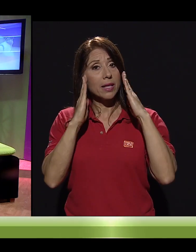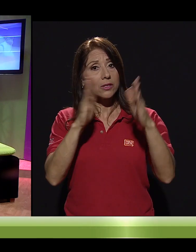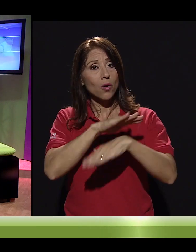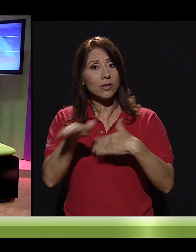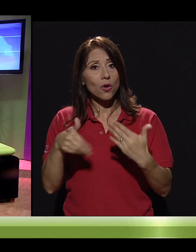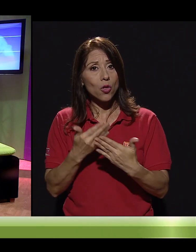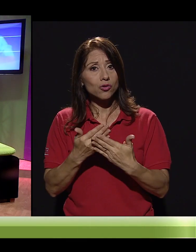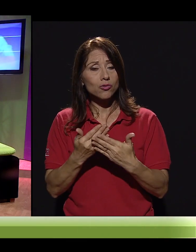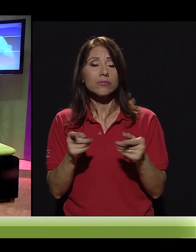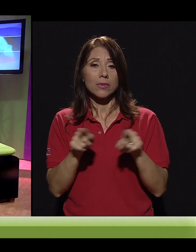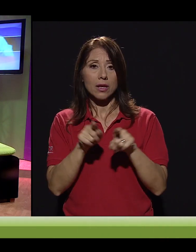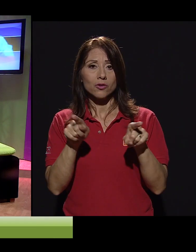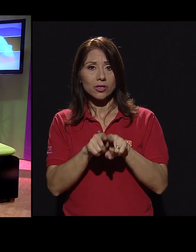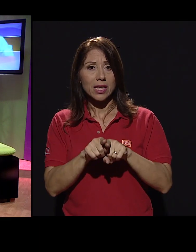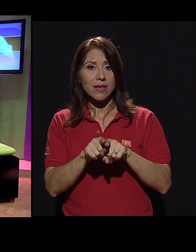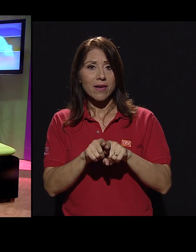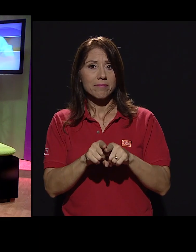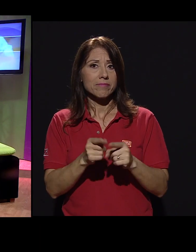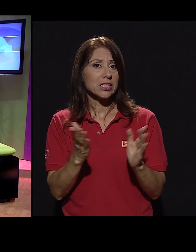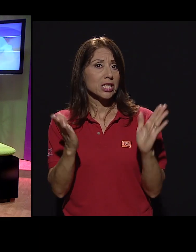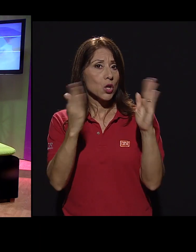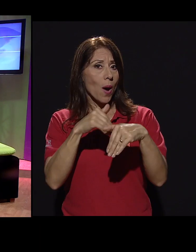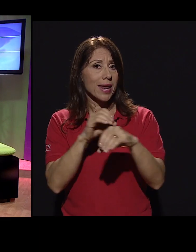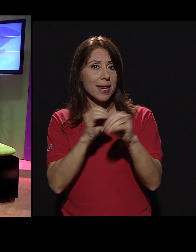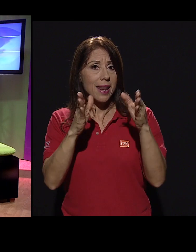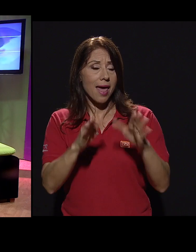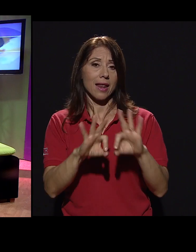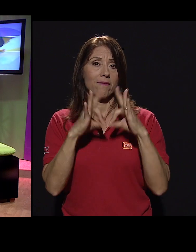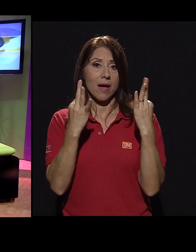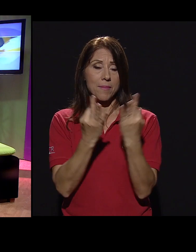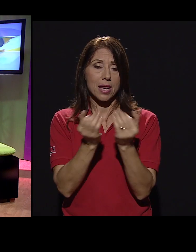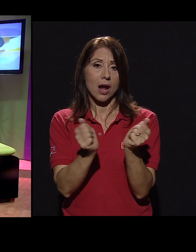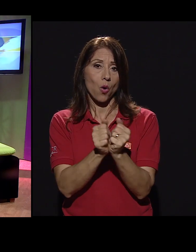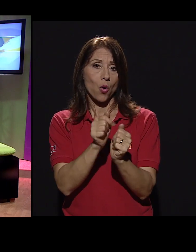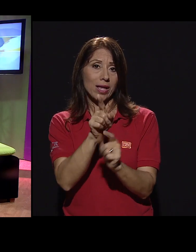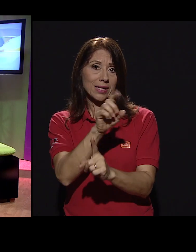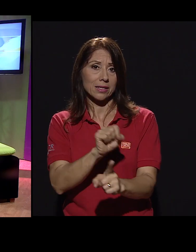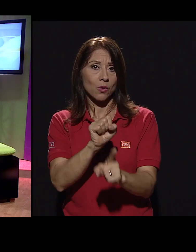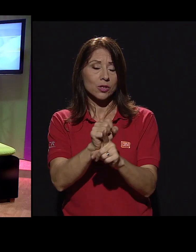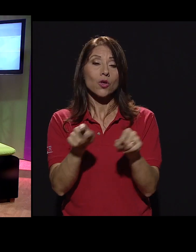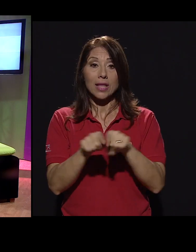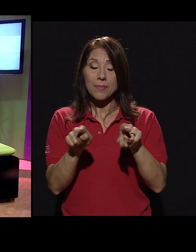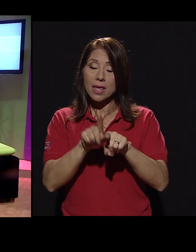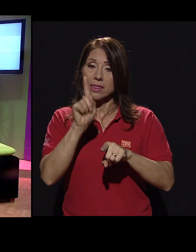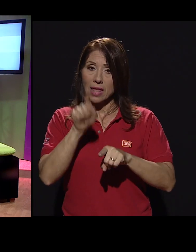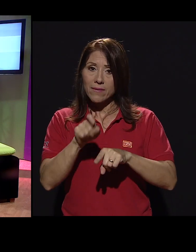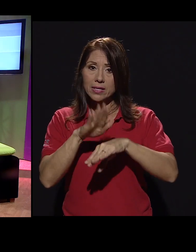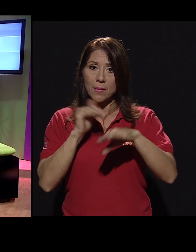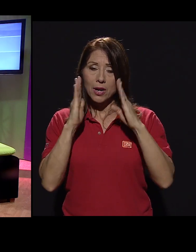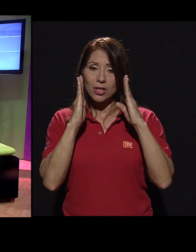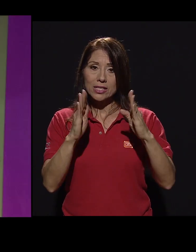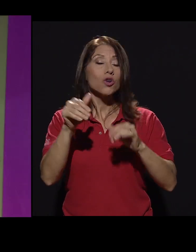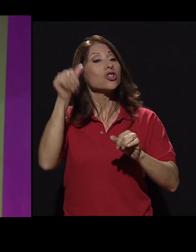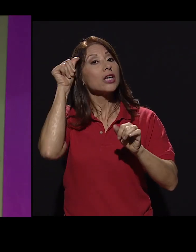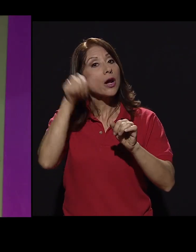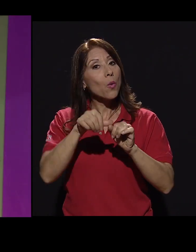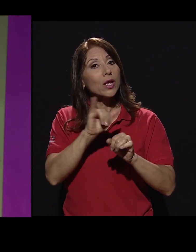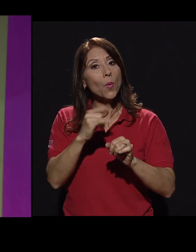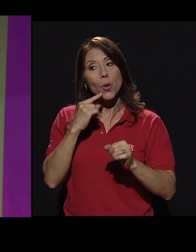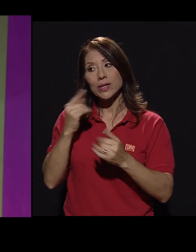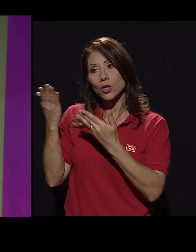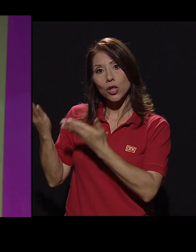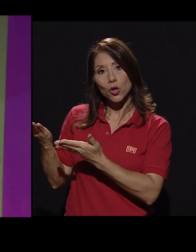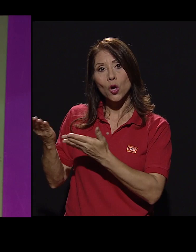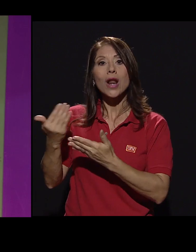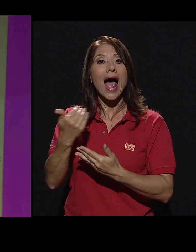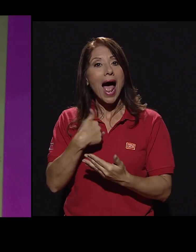llamarnos La atención A todos Inclusive Si no hay un familiar Con esta situación Debería también Llamarnos la atención Recuerde como lo mencionó